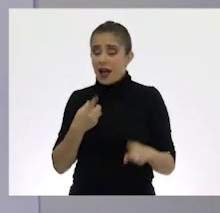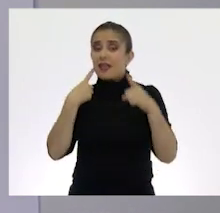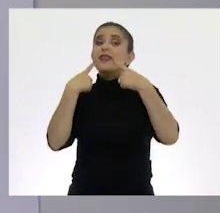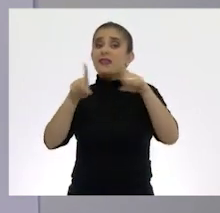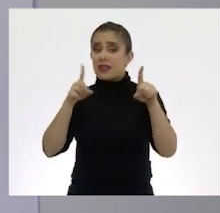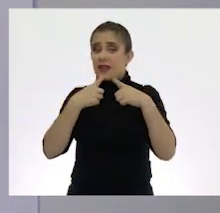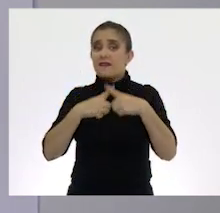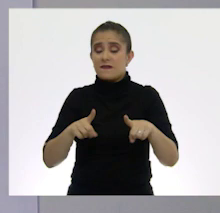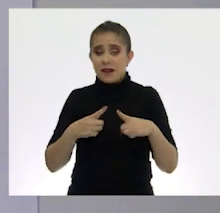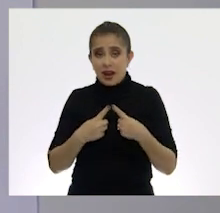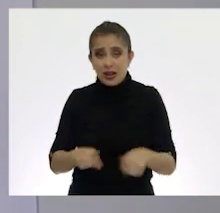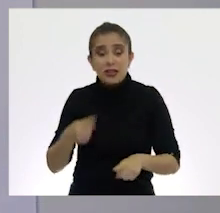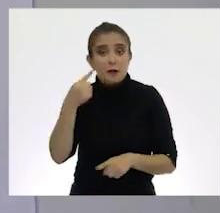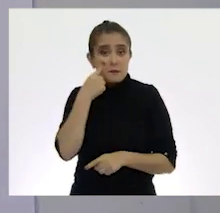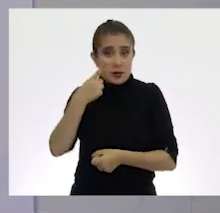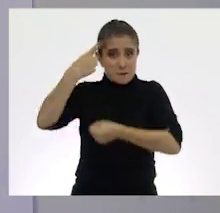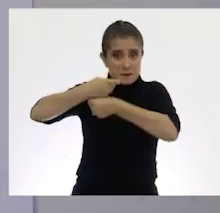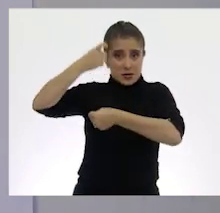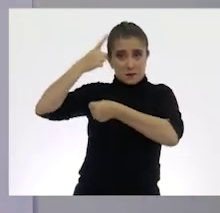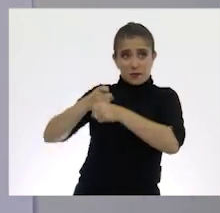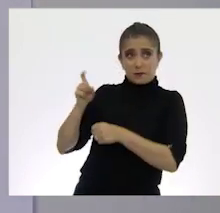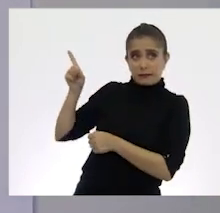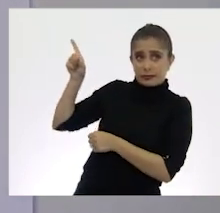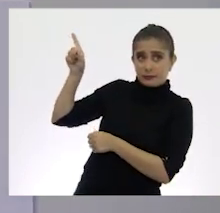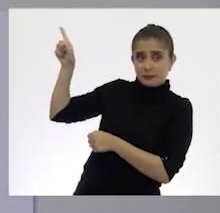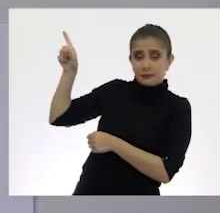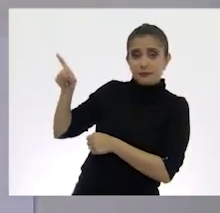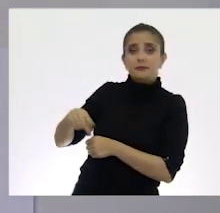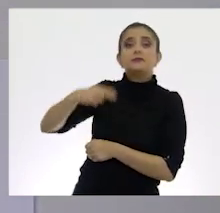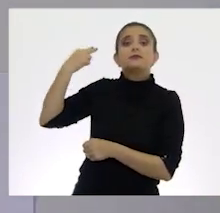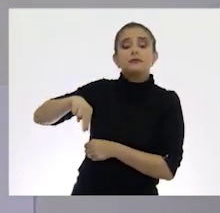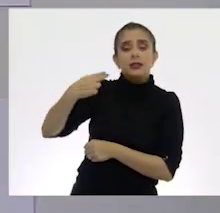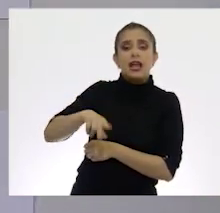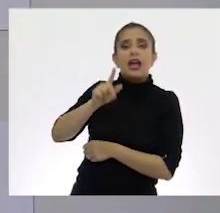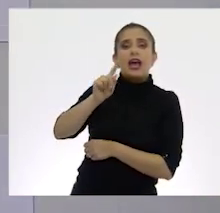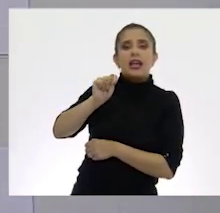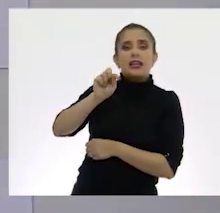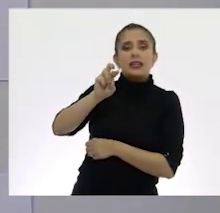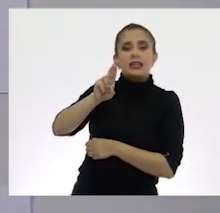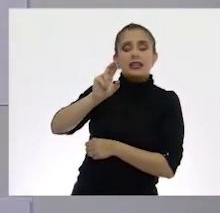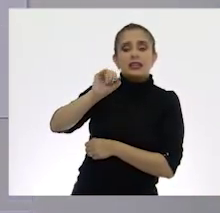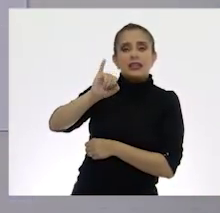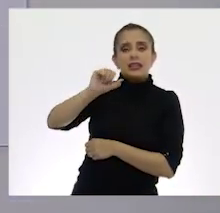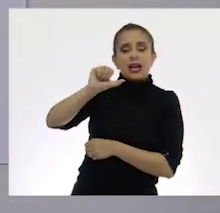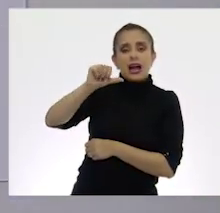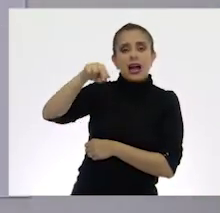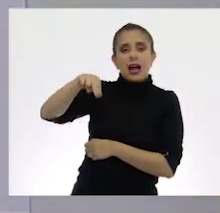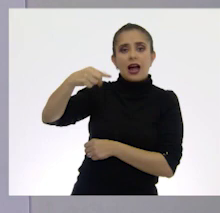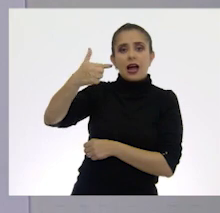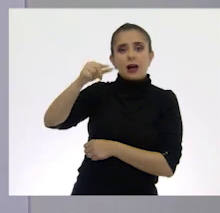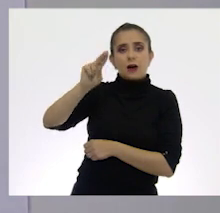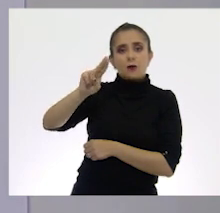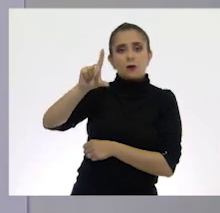que vemos en la parte de arriba se llama triángulo